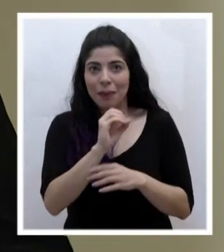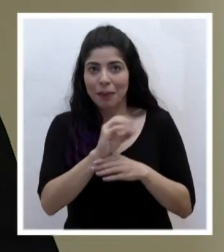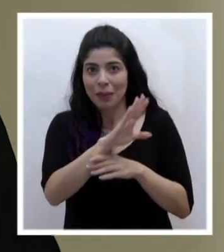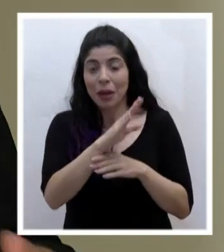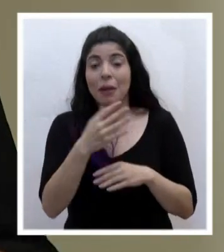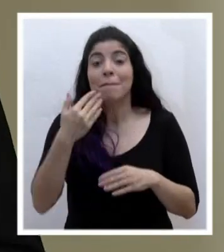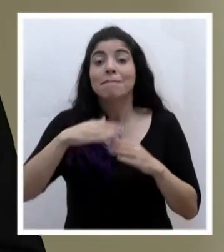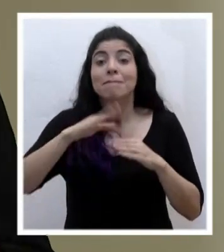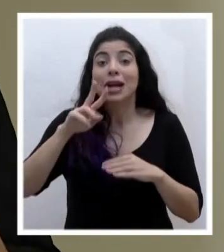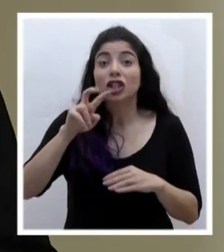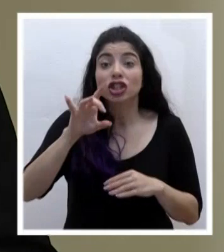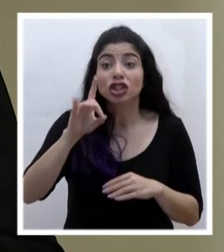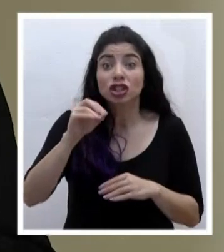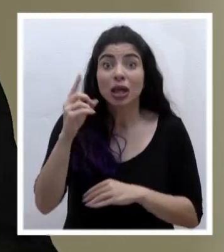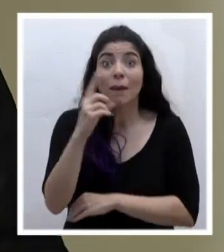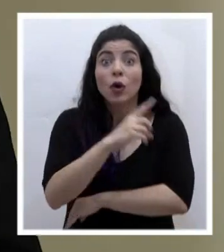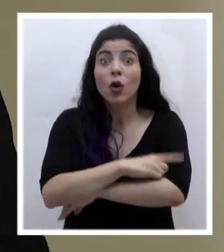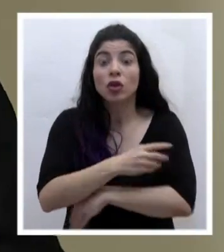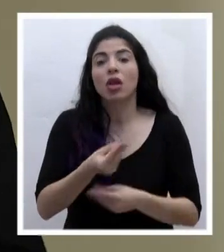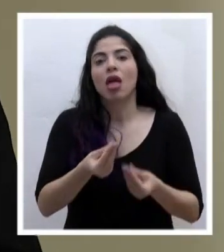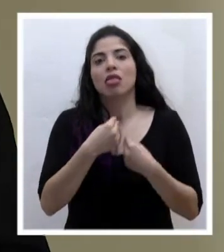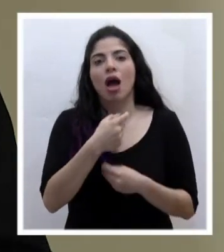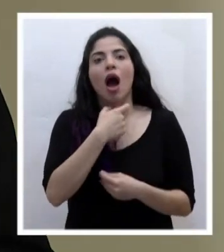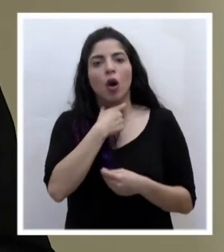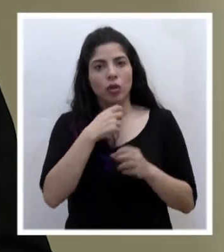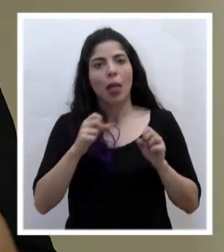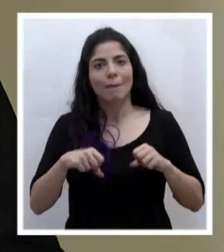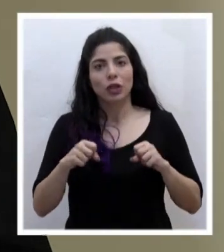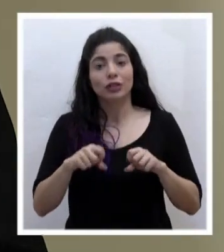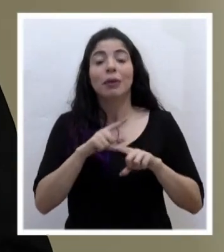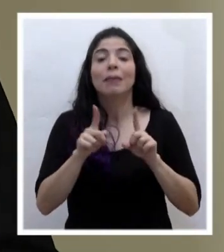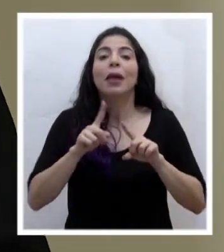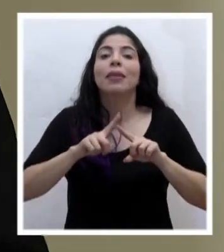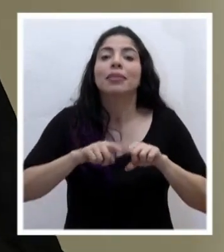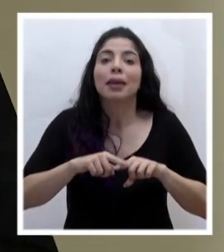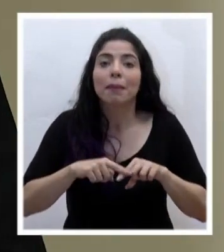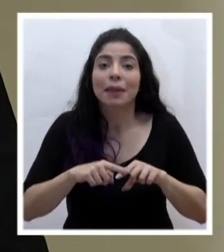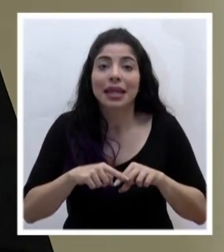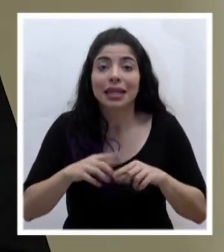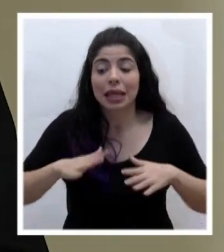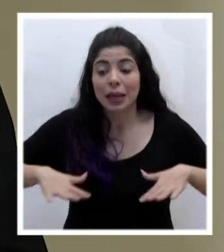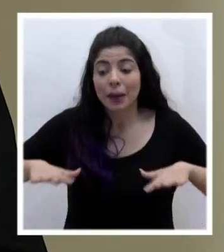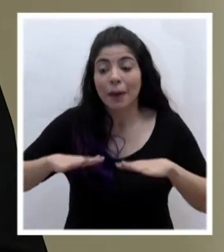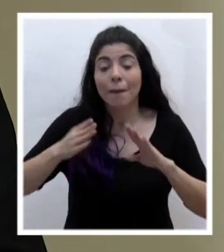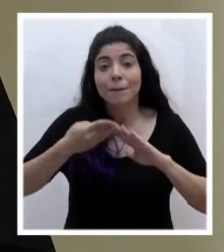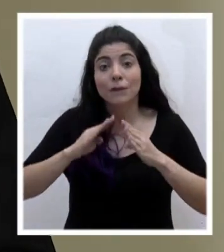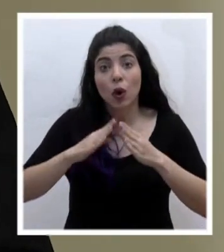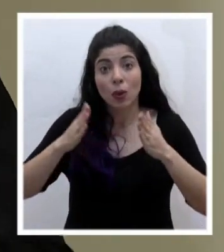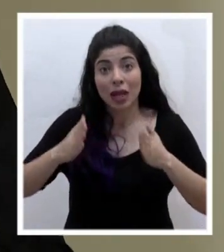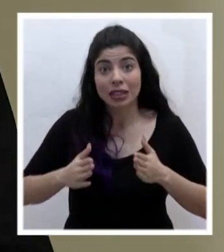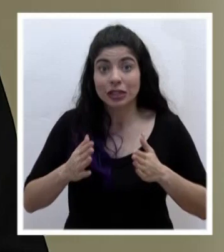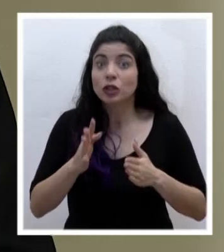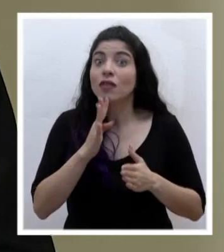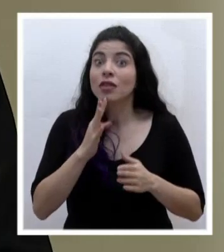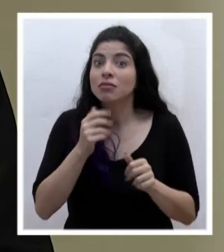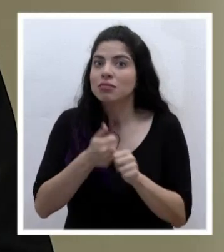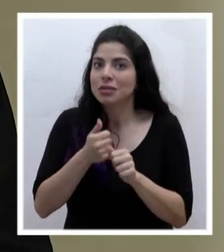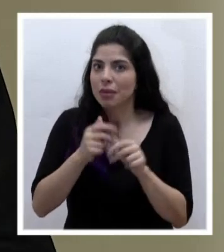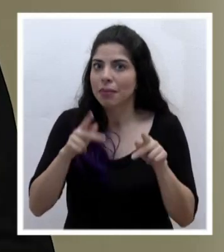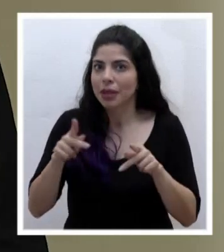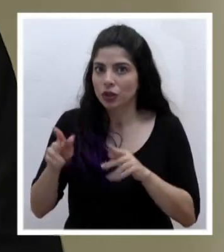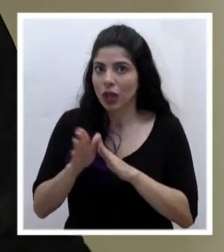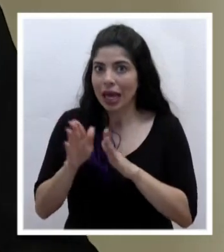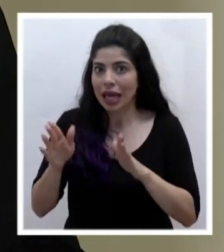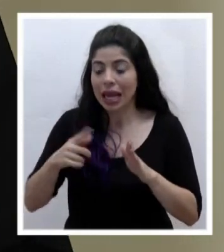de 280 por día, pero esto depende también de la agilidad que tengamos como población, y estoy hablando de la población en